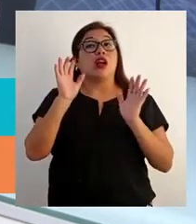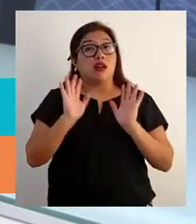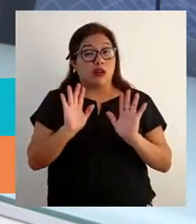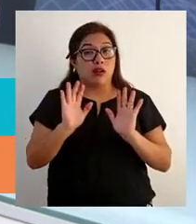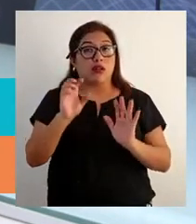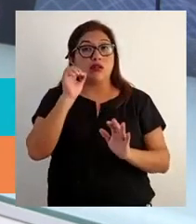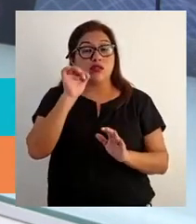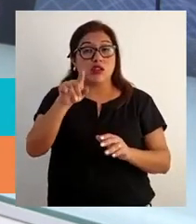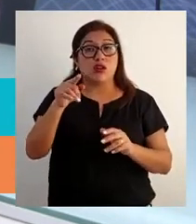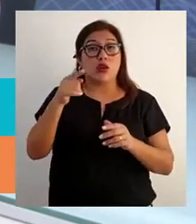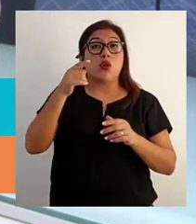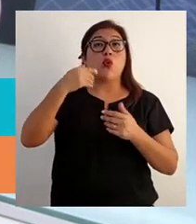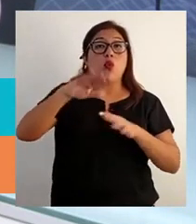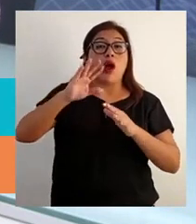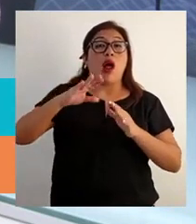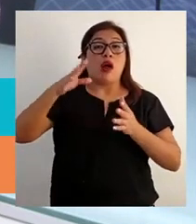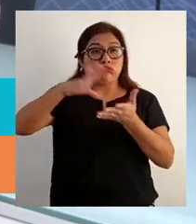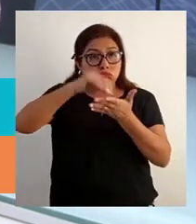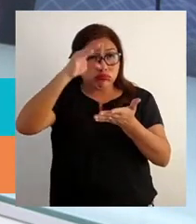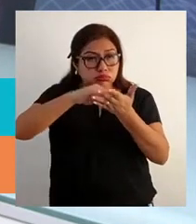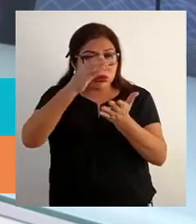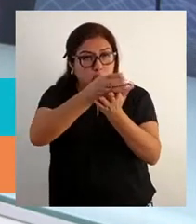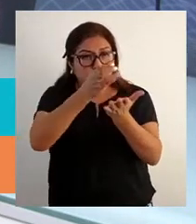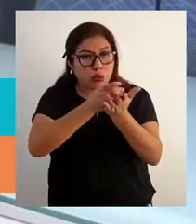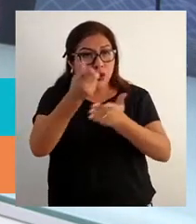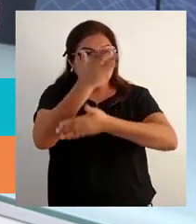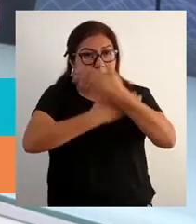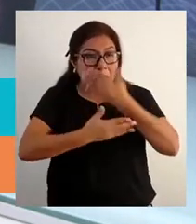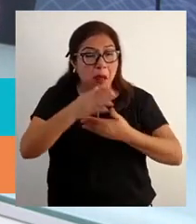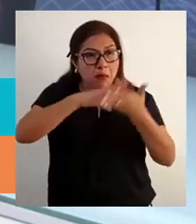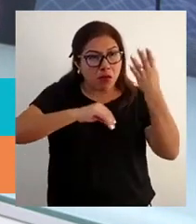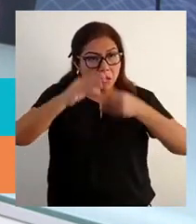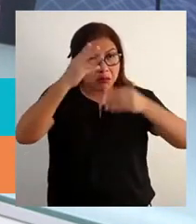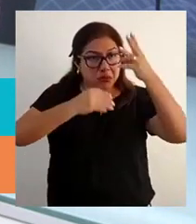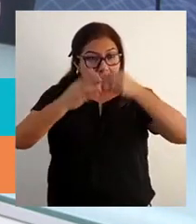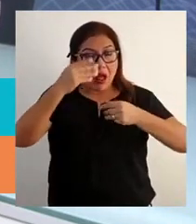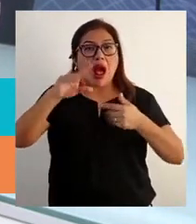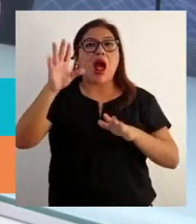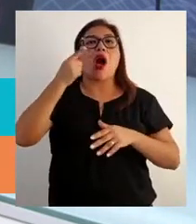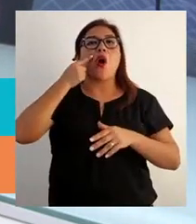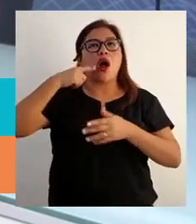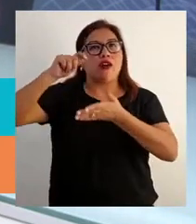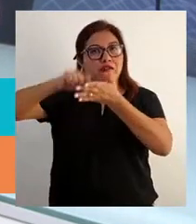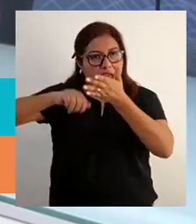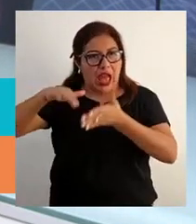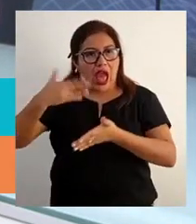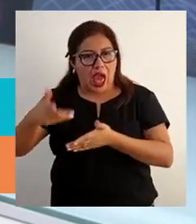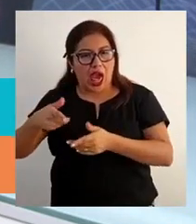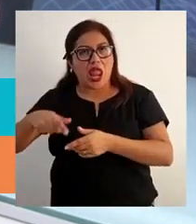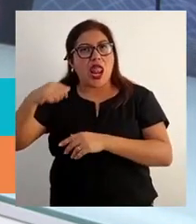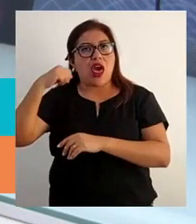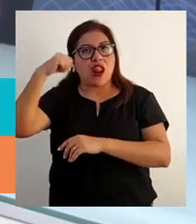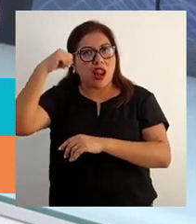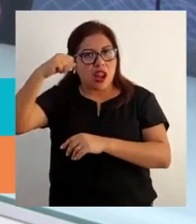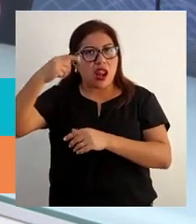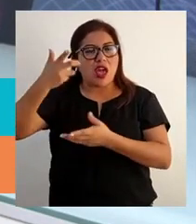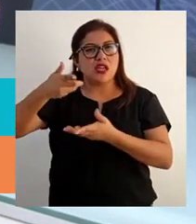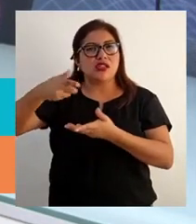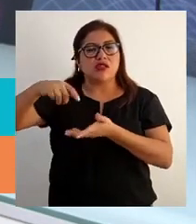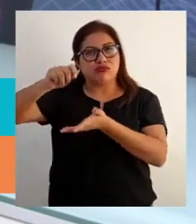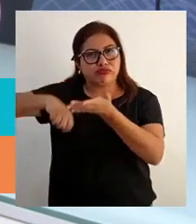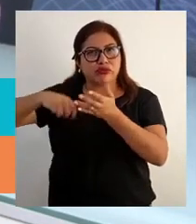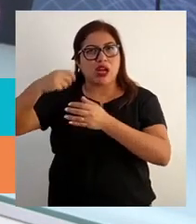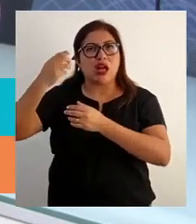convención, conoce los tratados internacionales, conoce que el enfoque cambió, vamos a tener profesionales que nos ayuden a realizar